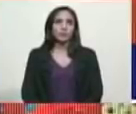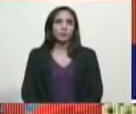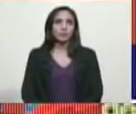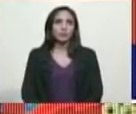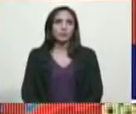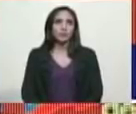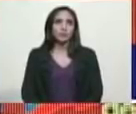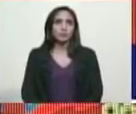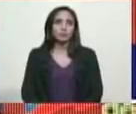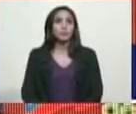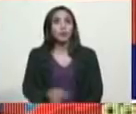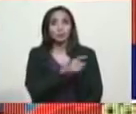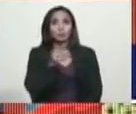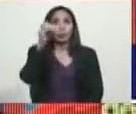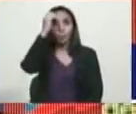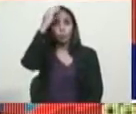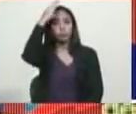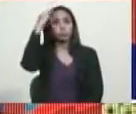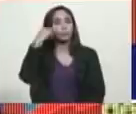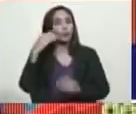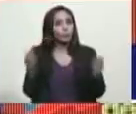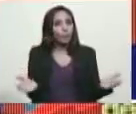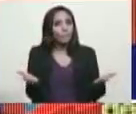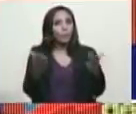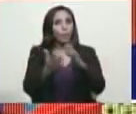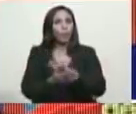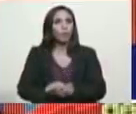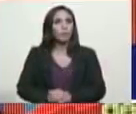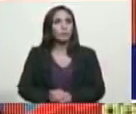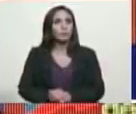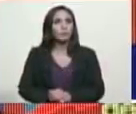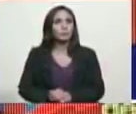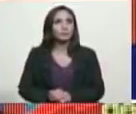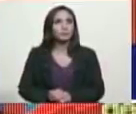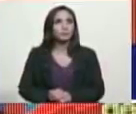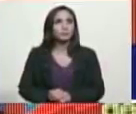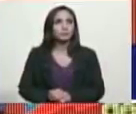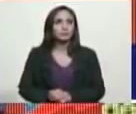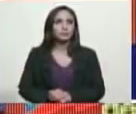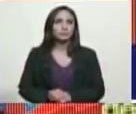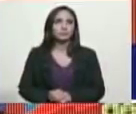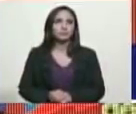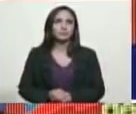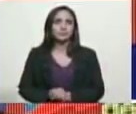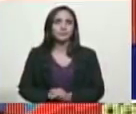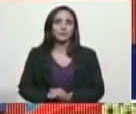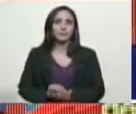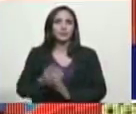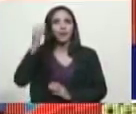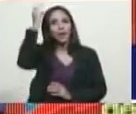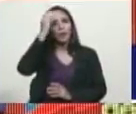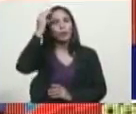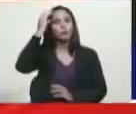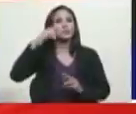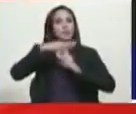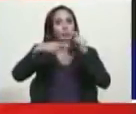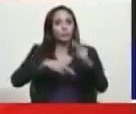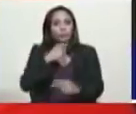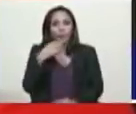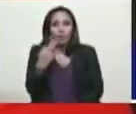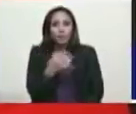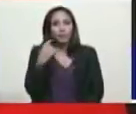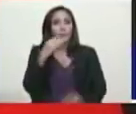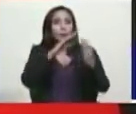Ustedes tienen el conocimiento, tienen el empuje, tienen la moral, tienen la conciencia revolucionaria para en